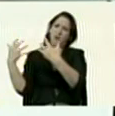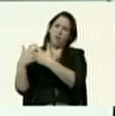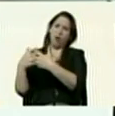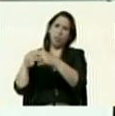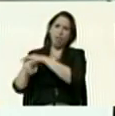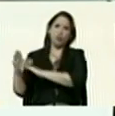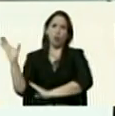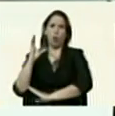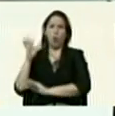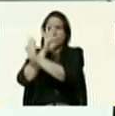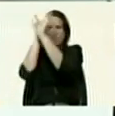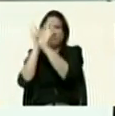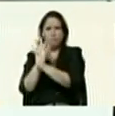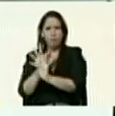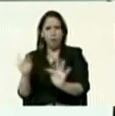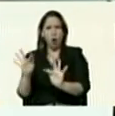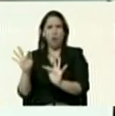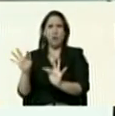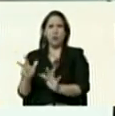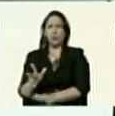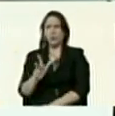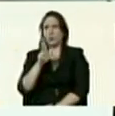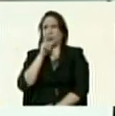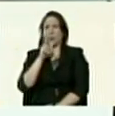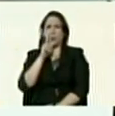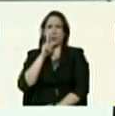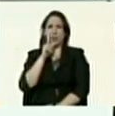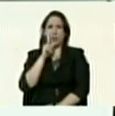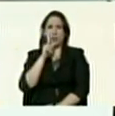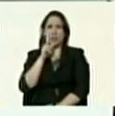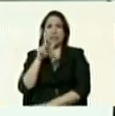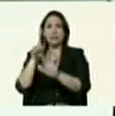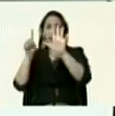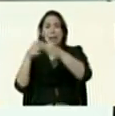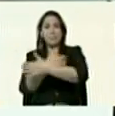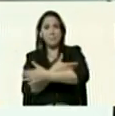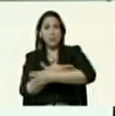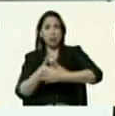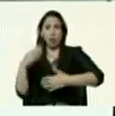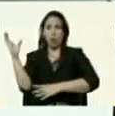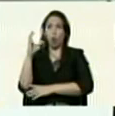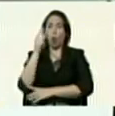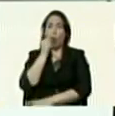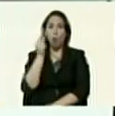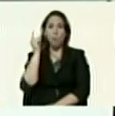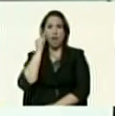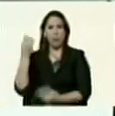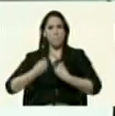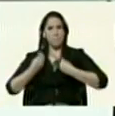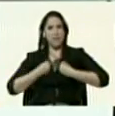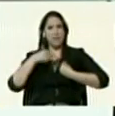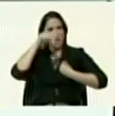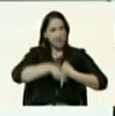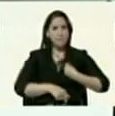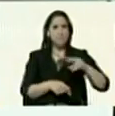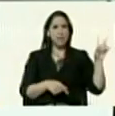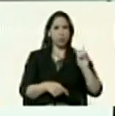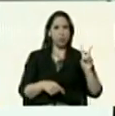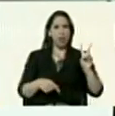Una forma de desbordamiento son los 6 millones de colombianos y colombianas que viven en Venezuela, que se han